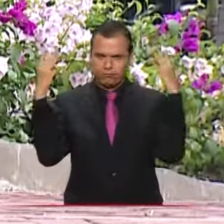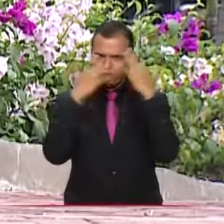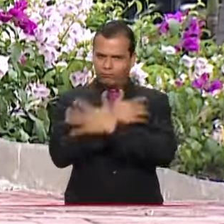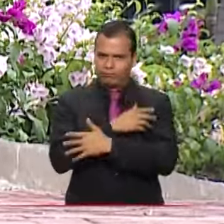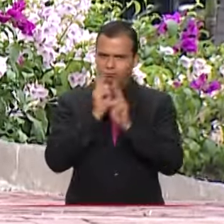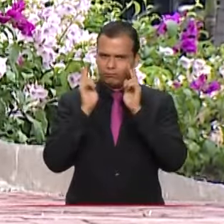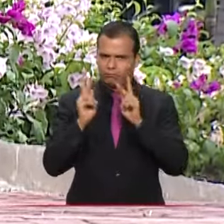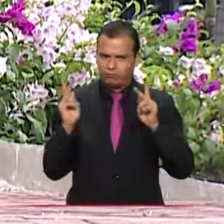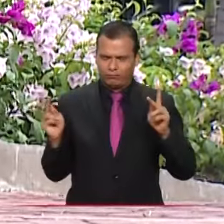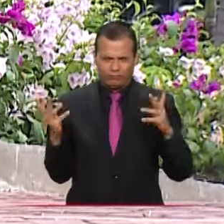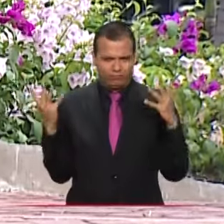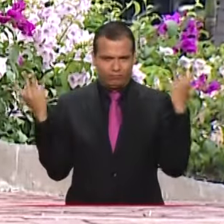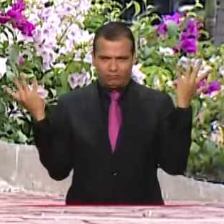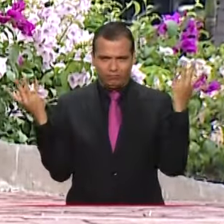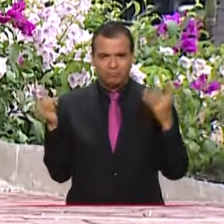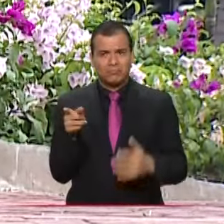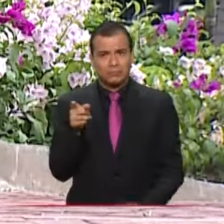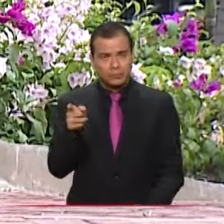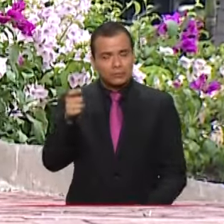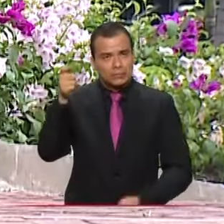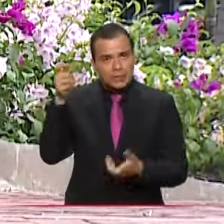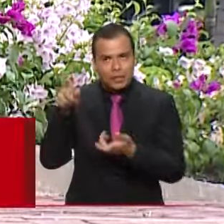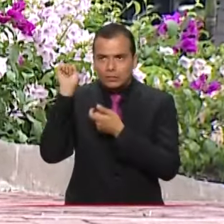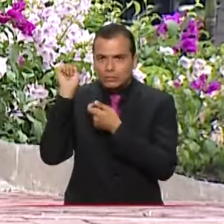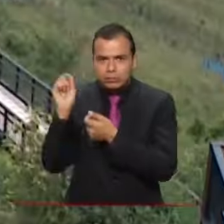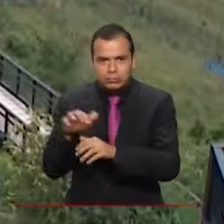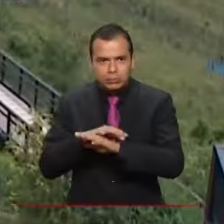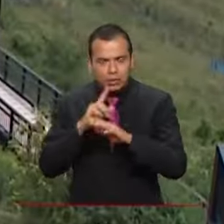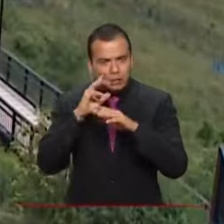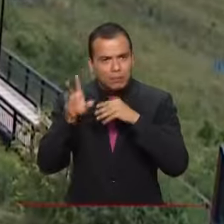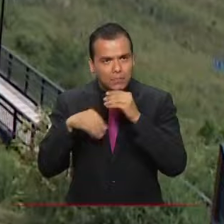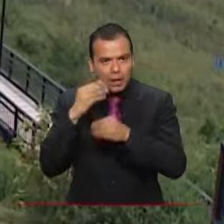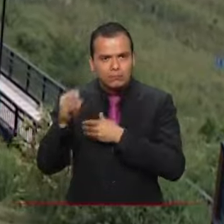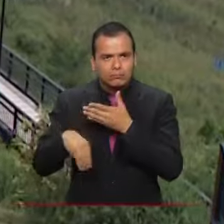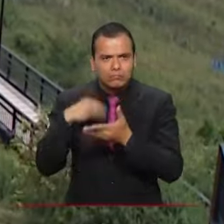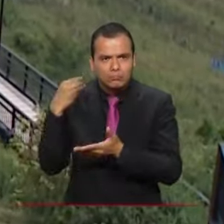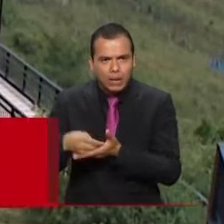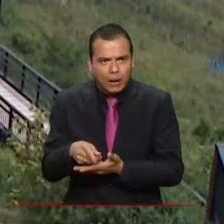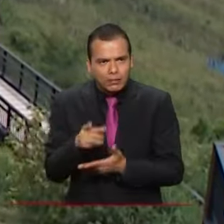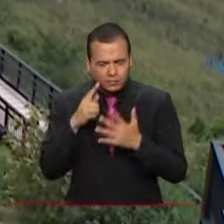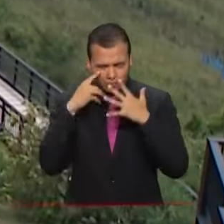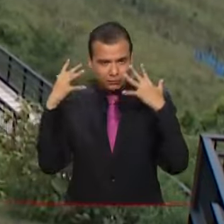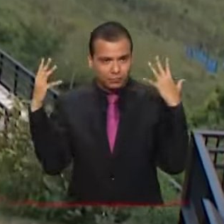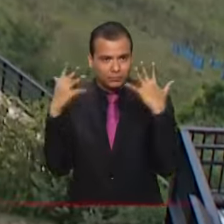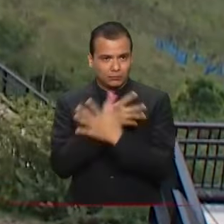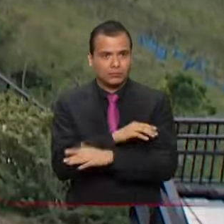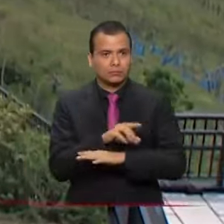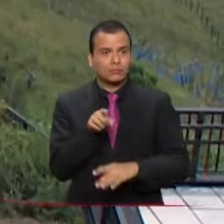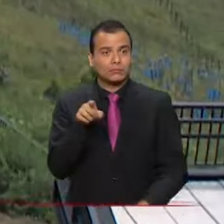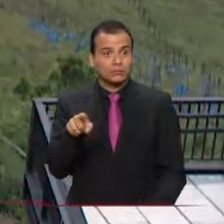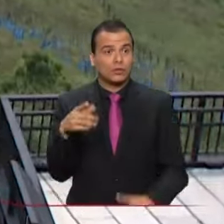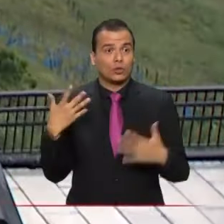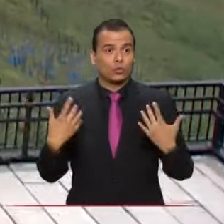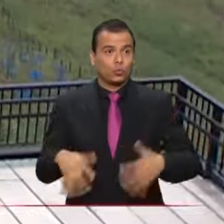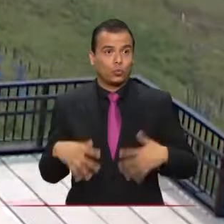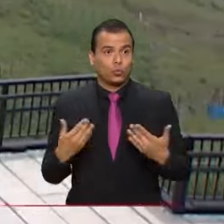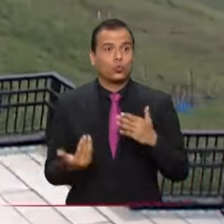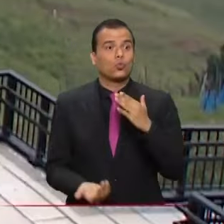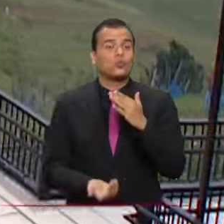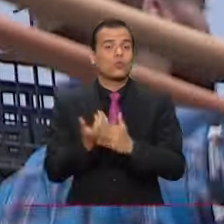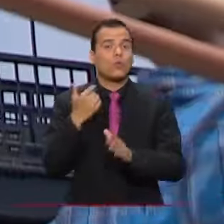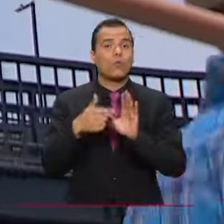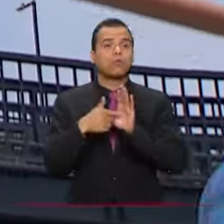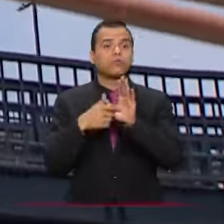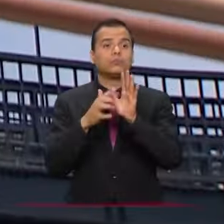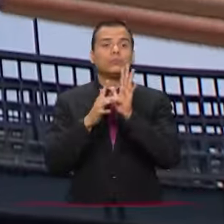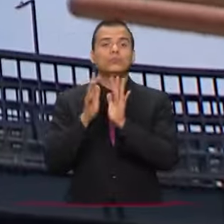Especies nativas, flores polinizadoras y una gran infraestructura ambiental será la nueva cara del Cerro de Cristo Rey. Y el objetivo de las autoridades distritales